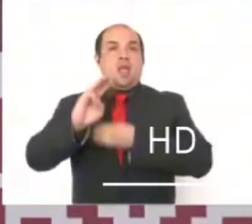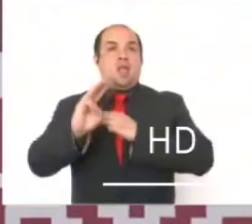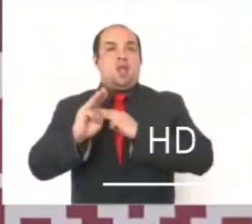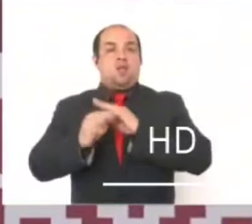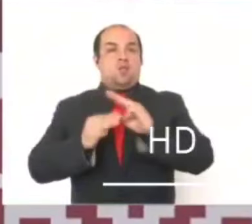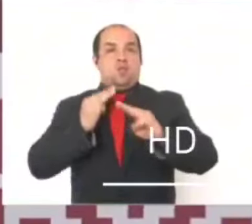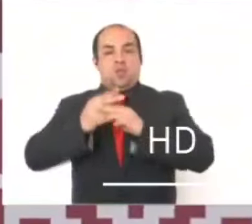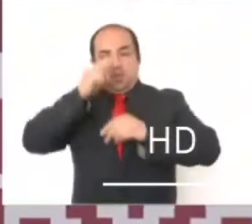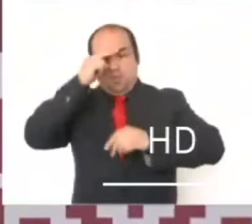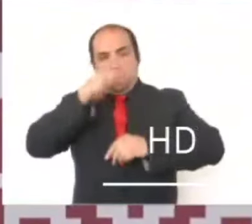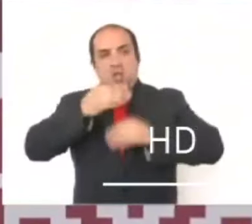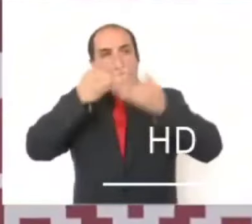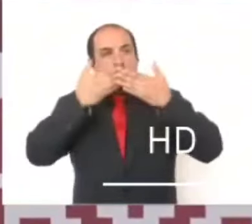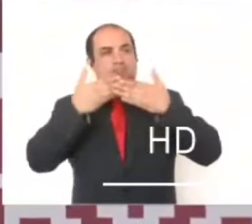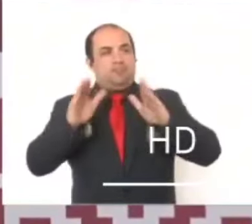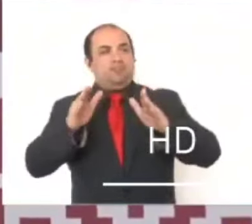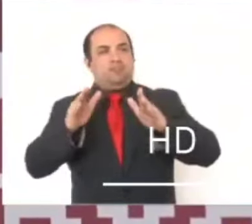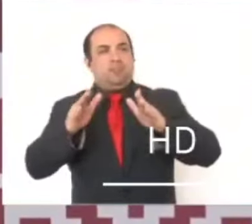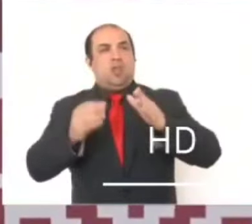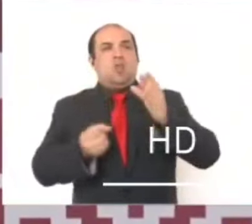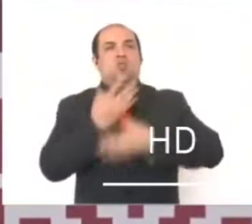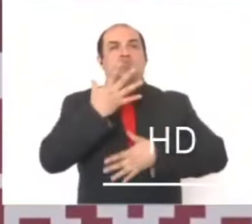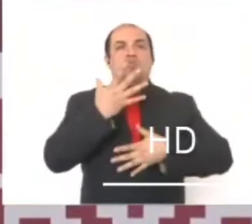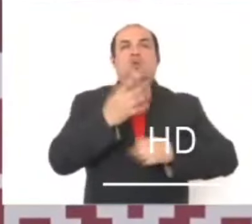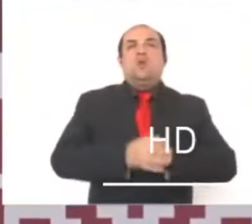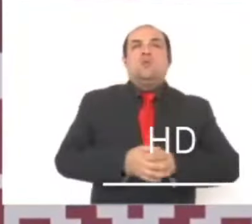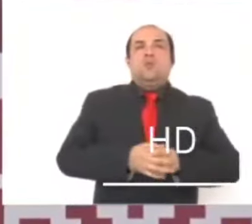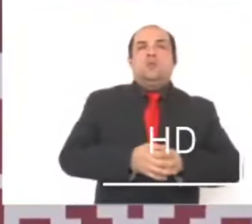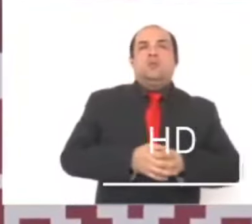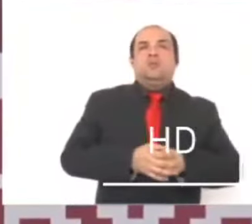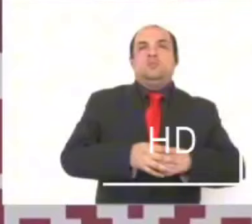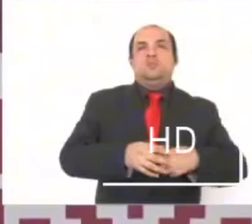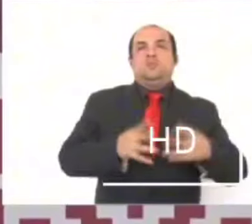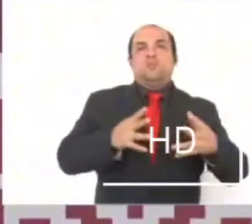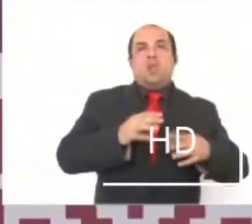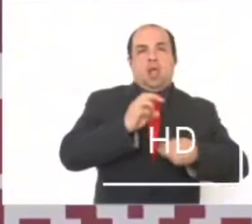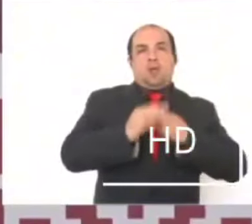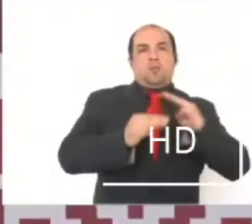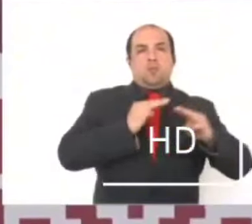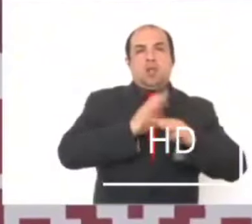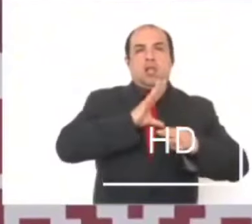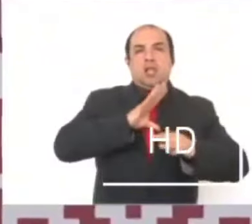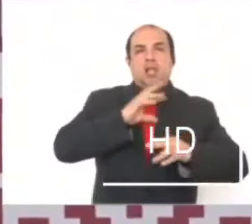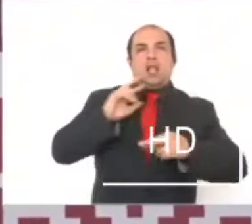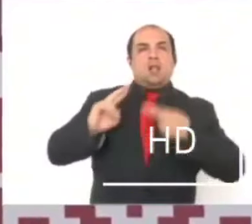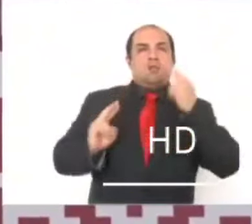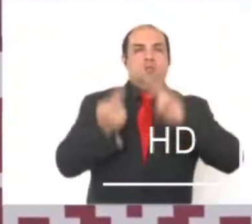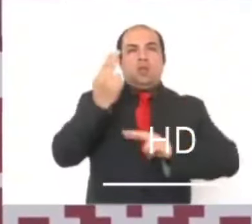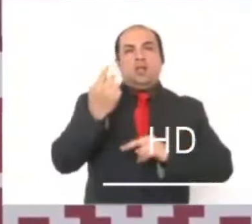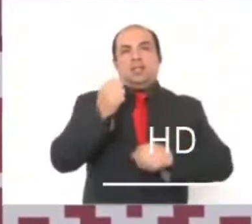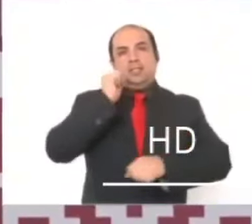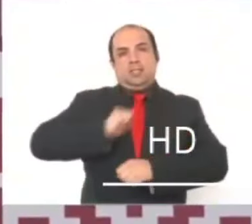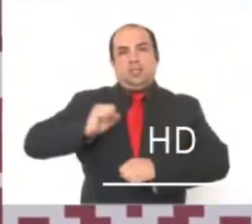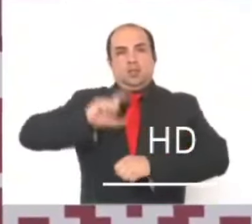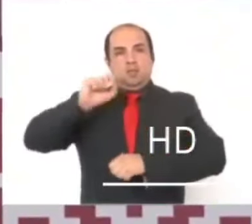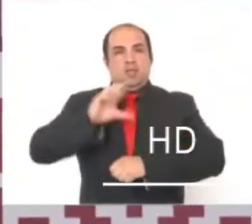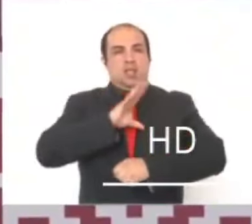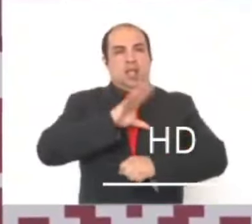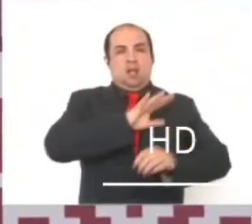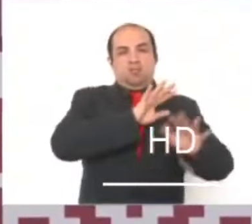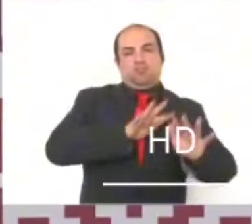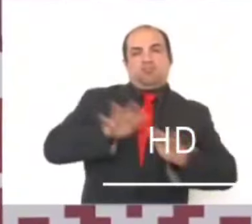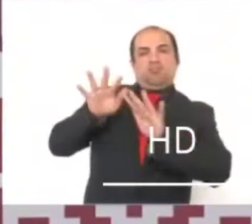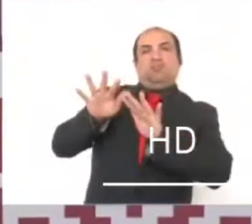mundo mexicano a las nuevas corrientes mundiales que trajeron las revoluciones del siglo XX. Y